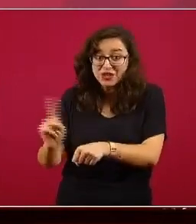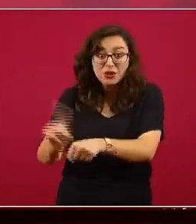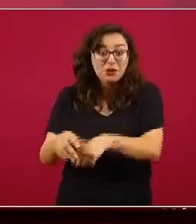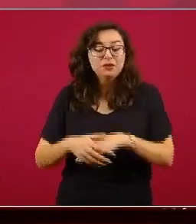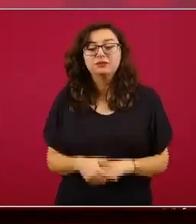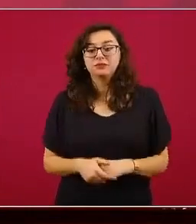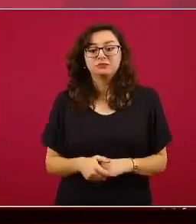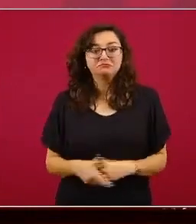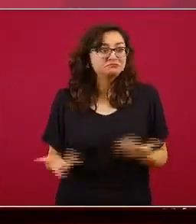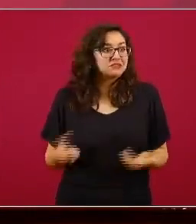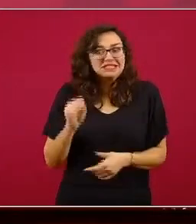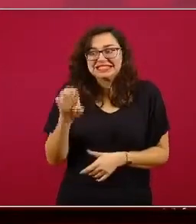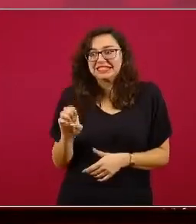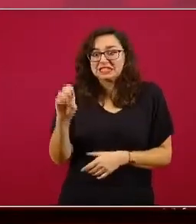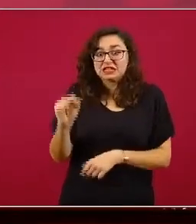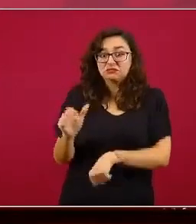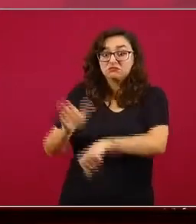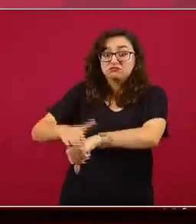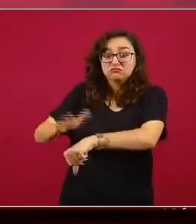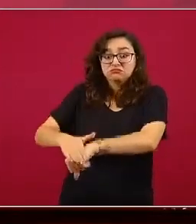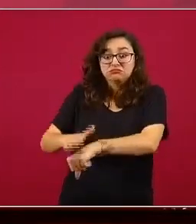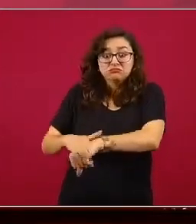llamado de la Secretaría de Salud?